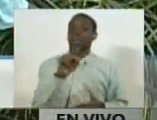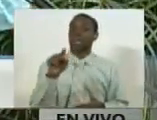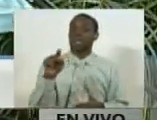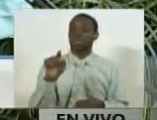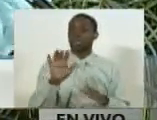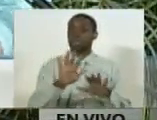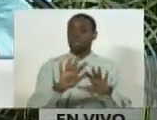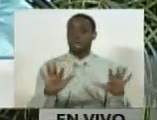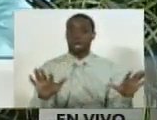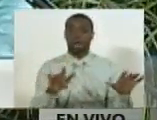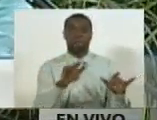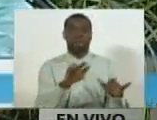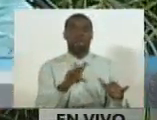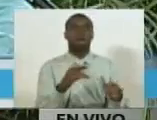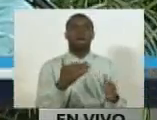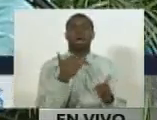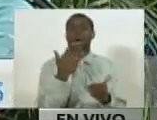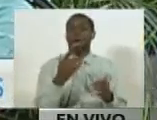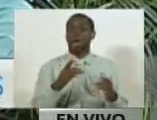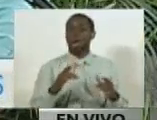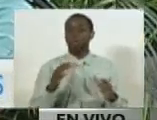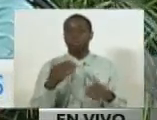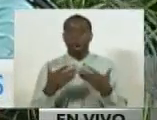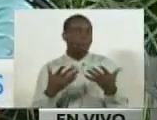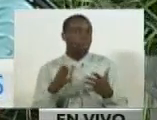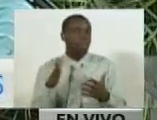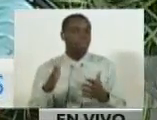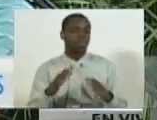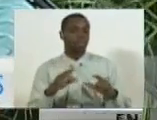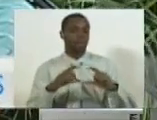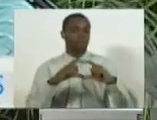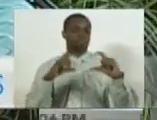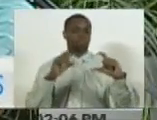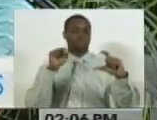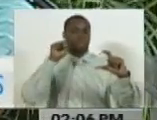planificaron su jornada para sacar el carnet de la patria.